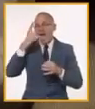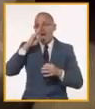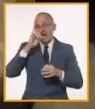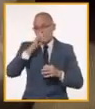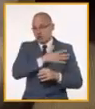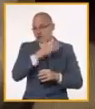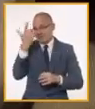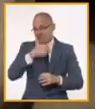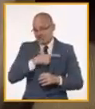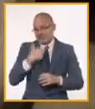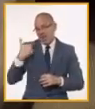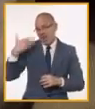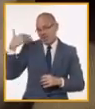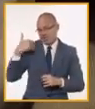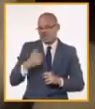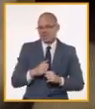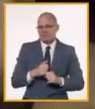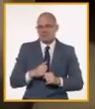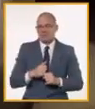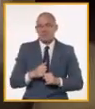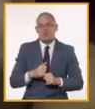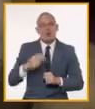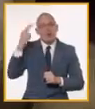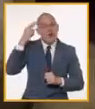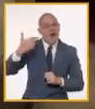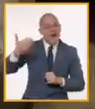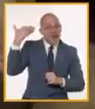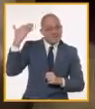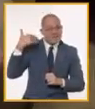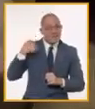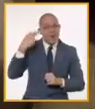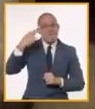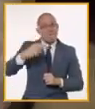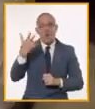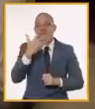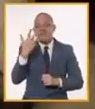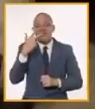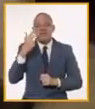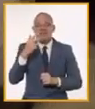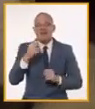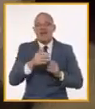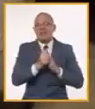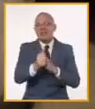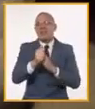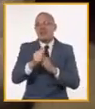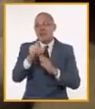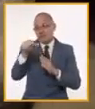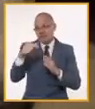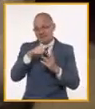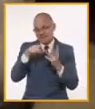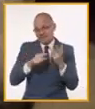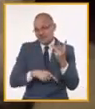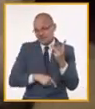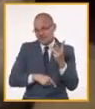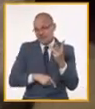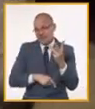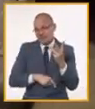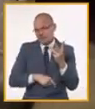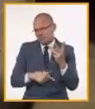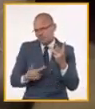gobiernos aquellos, al principio establecíamos 3 dirigentes, era una especie